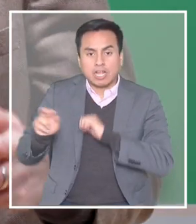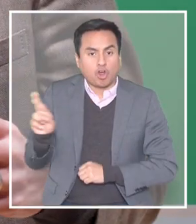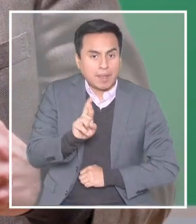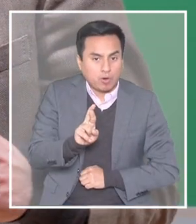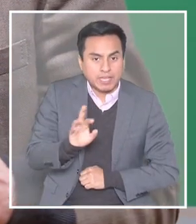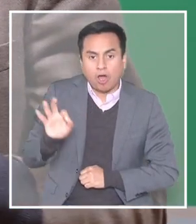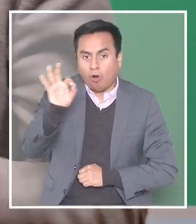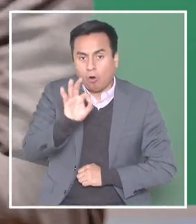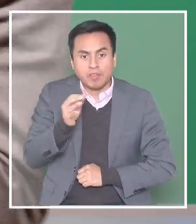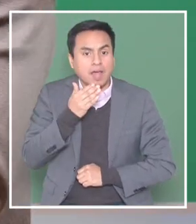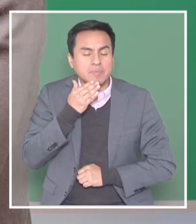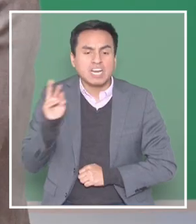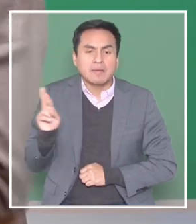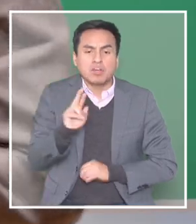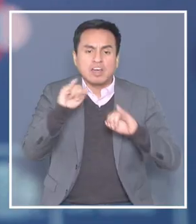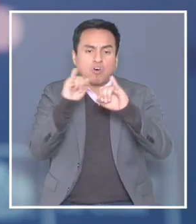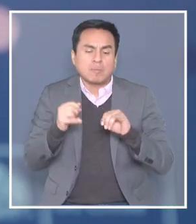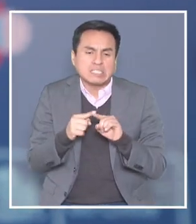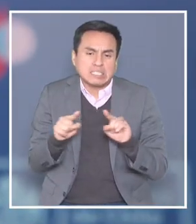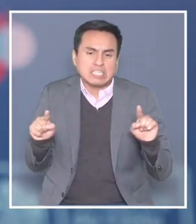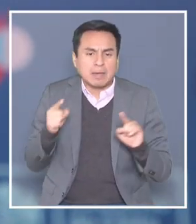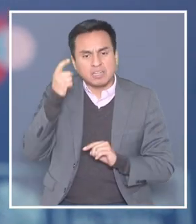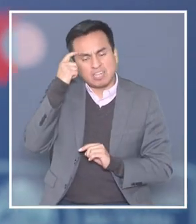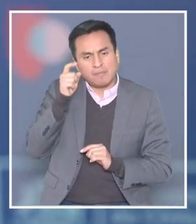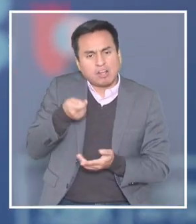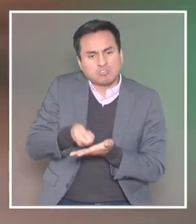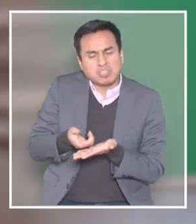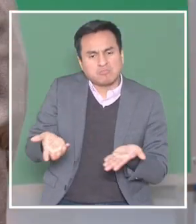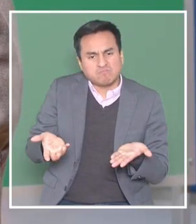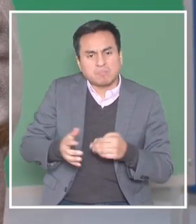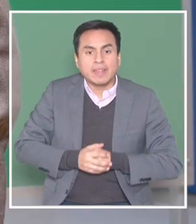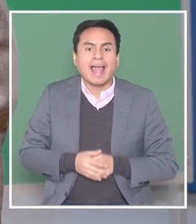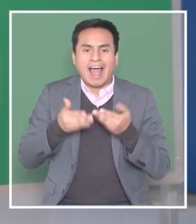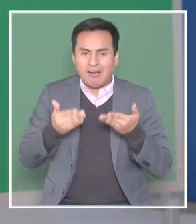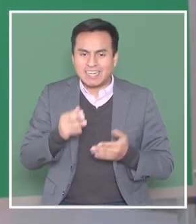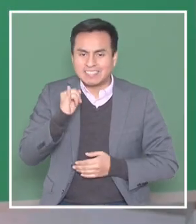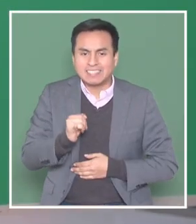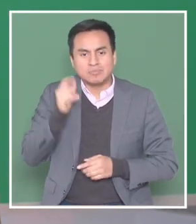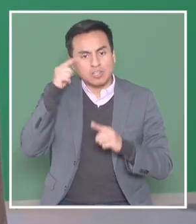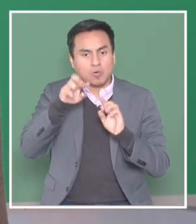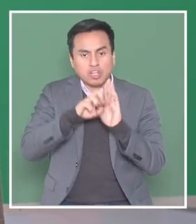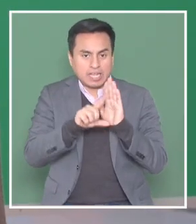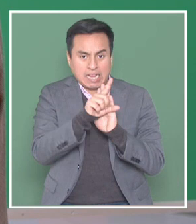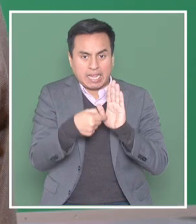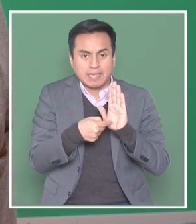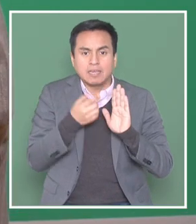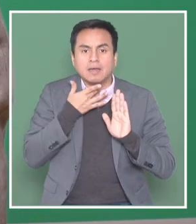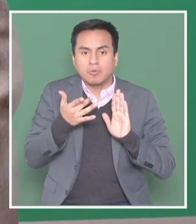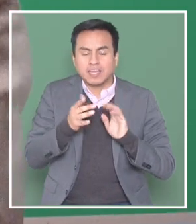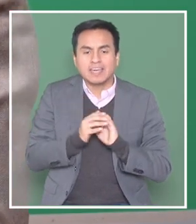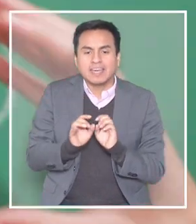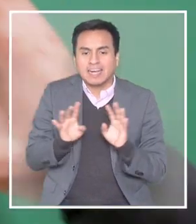no responden o porque responden de una forma distinta a lo que esperaba el consumidor. Y ahora sí va a ocurrir a propósito de nuestro proyecto de ley, ya